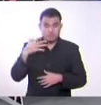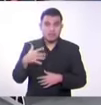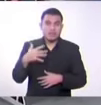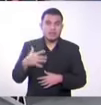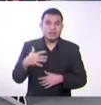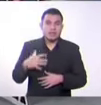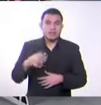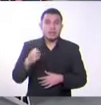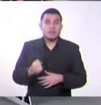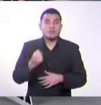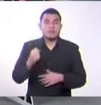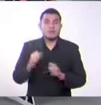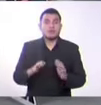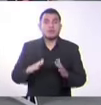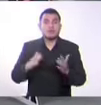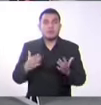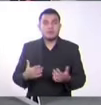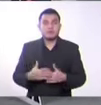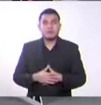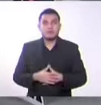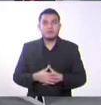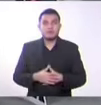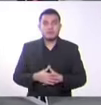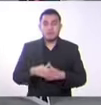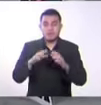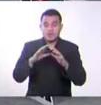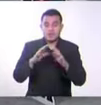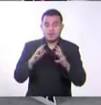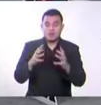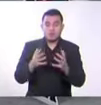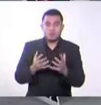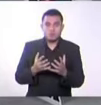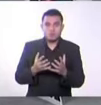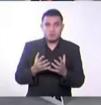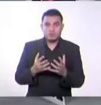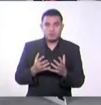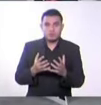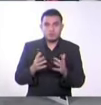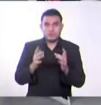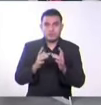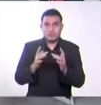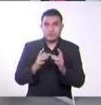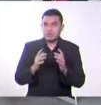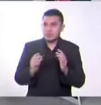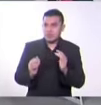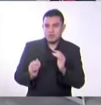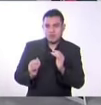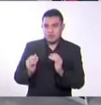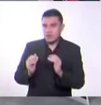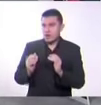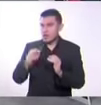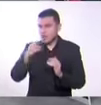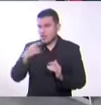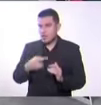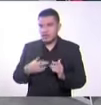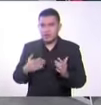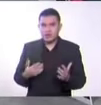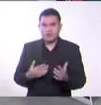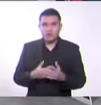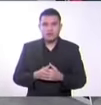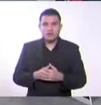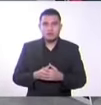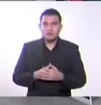importantes porque es que el mundo digital, Luis, es igual que la realidad. O sea, no